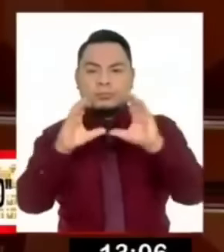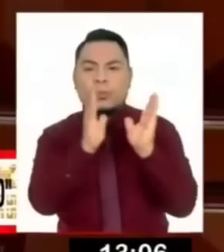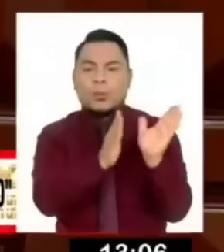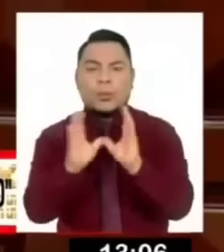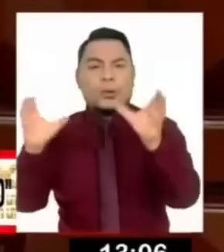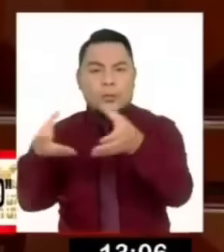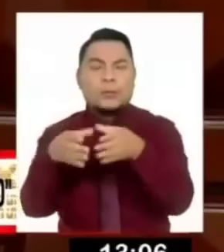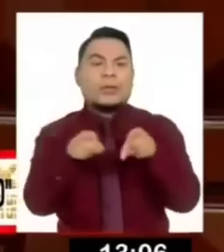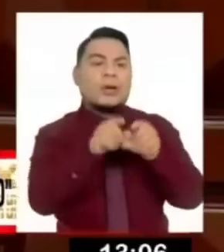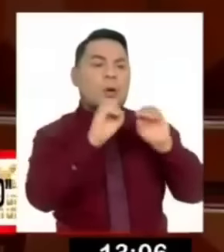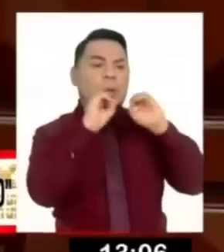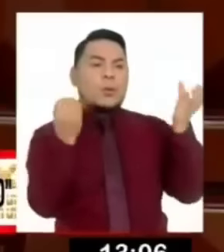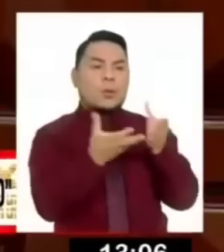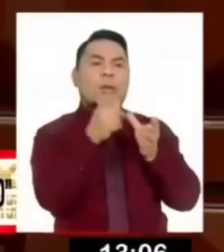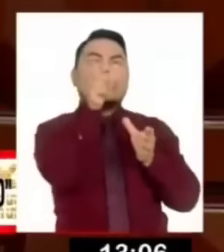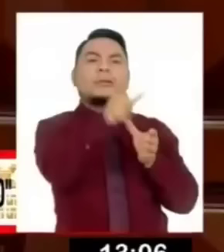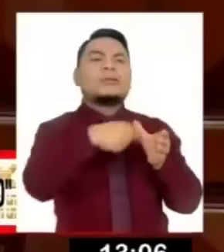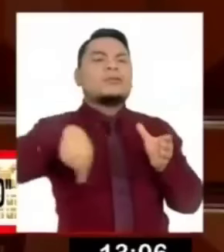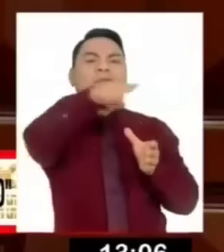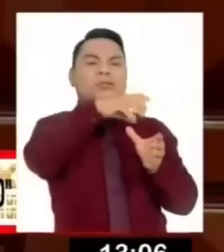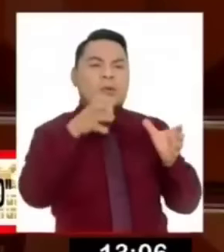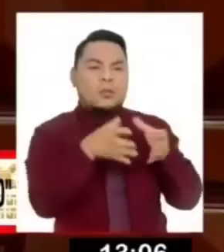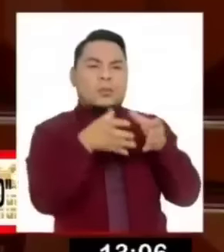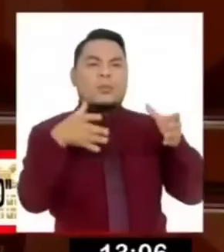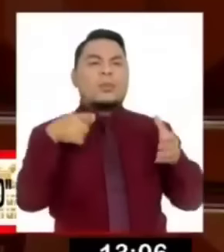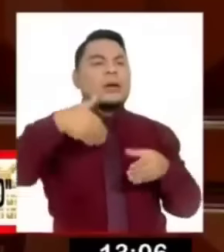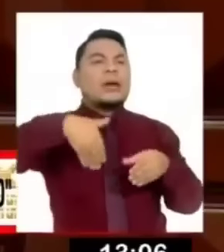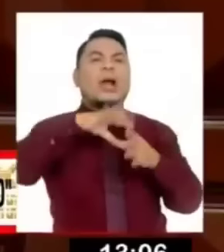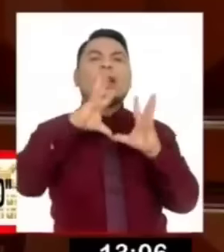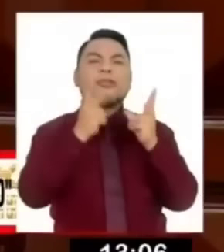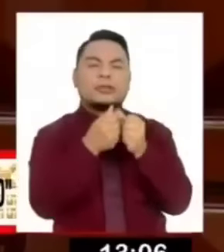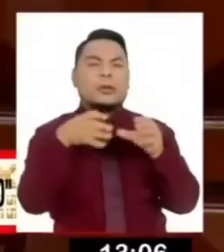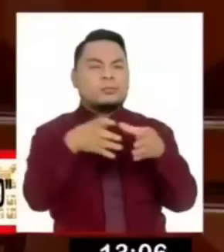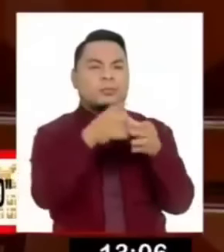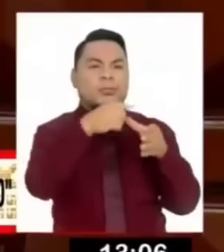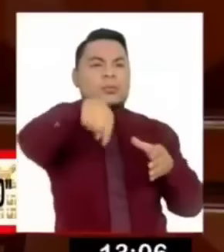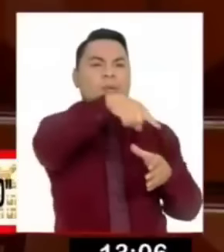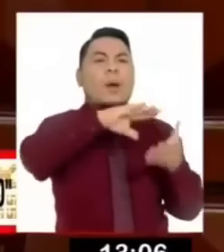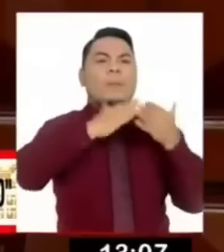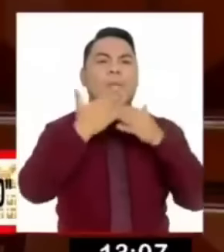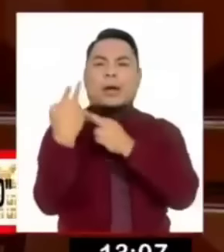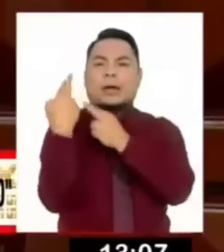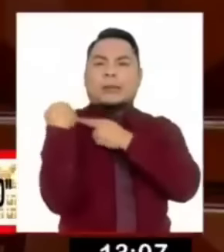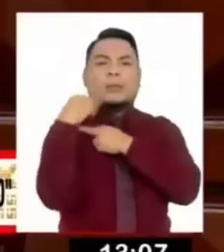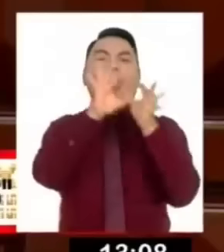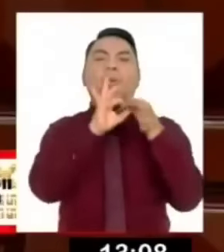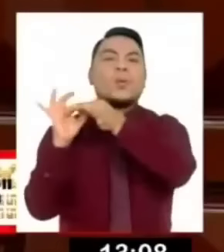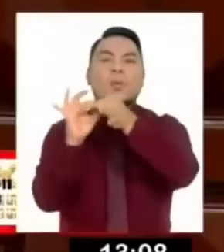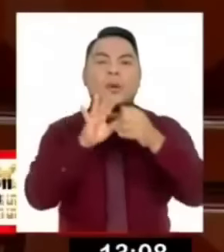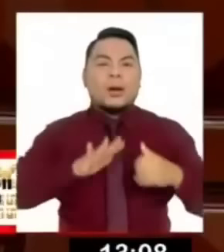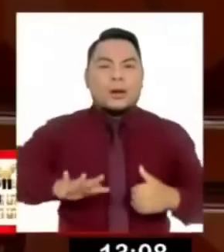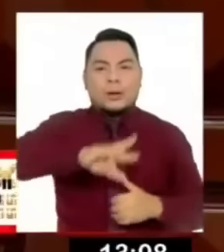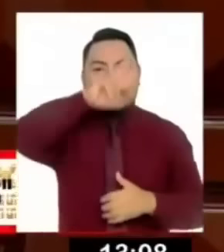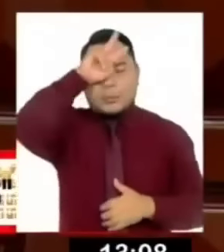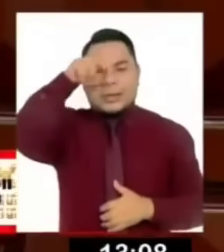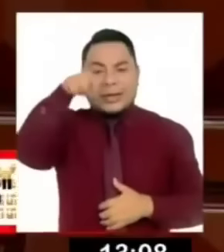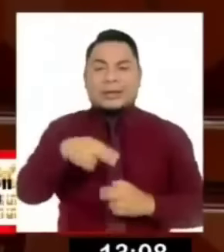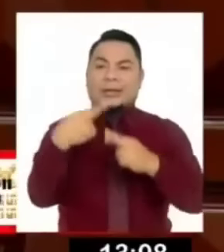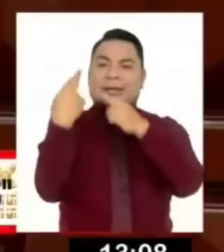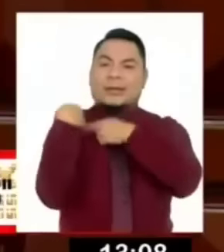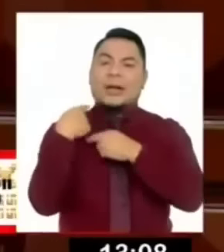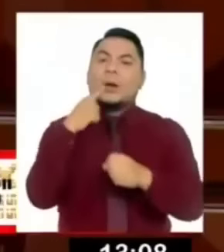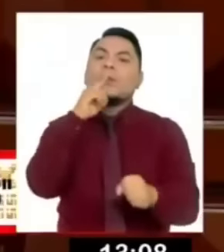los gremios sindicales y gremiales, genuinamente representados de todo el pueblo peruano. Esta es una tarea que